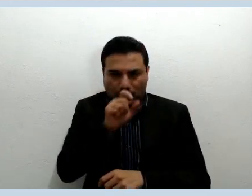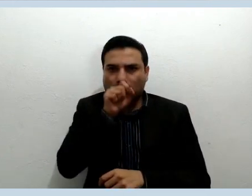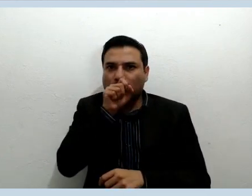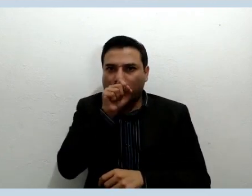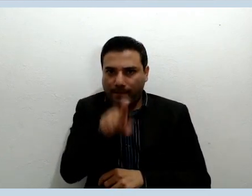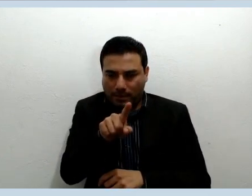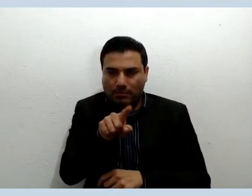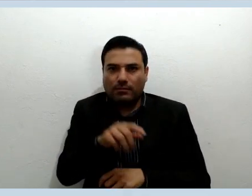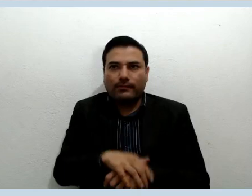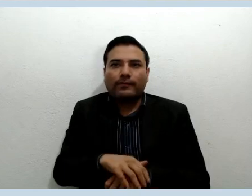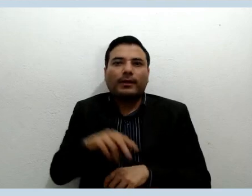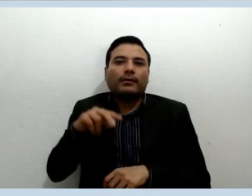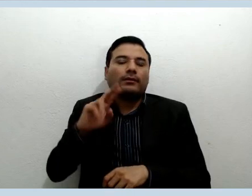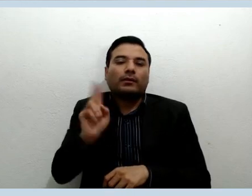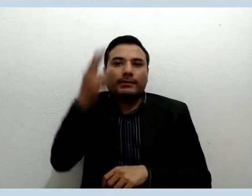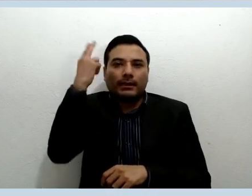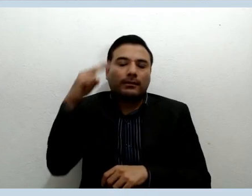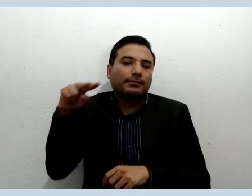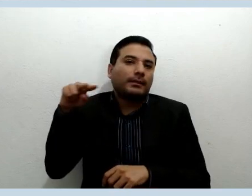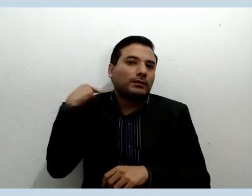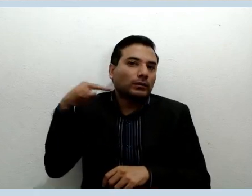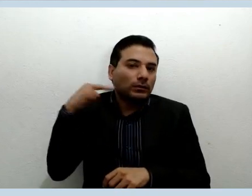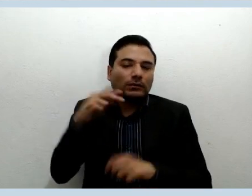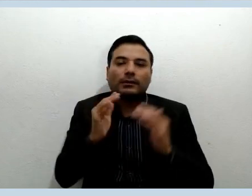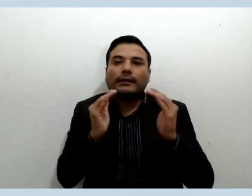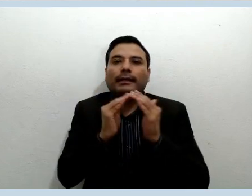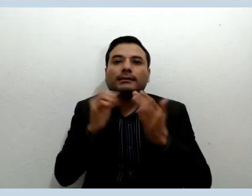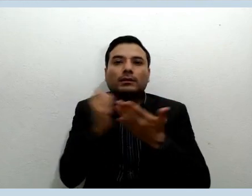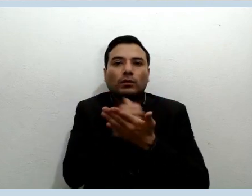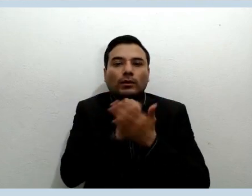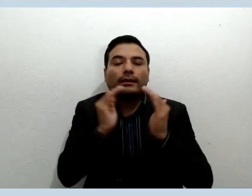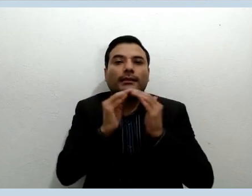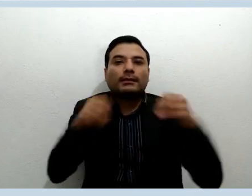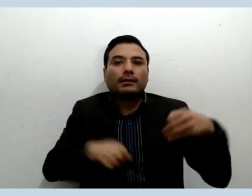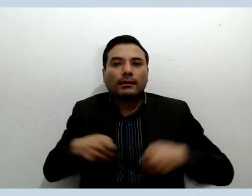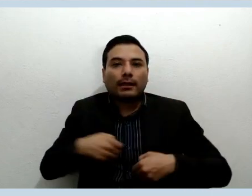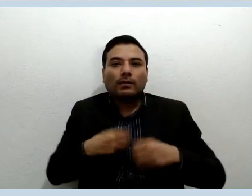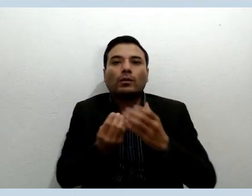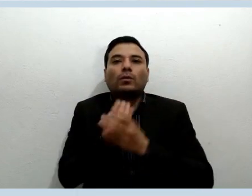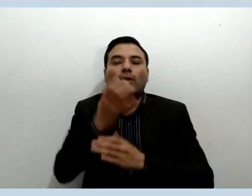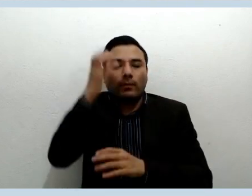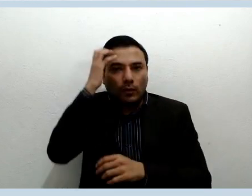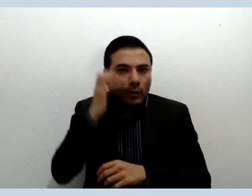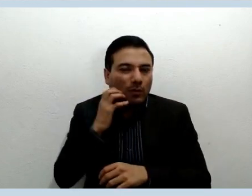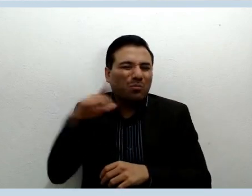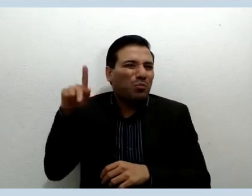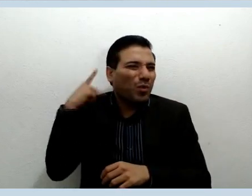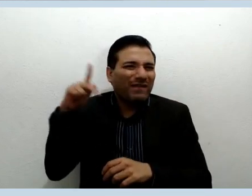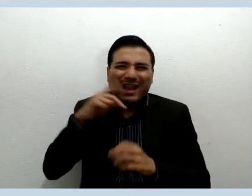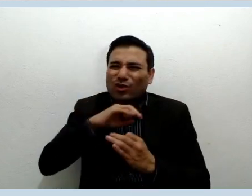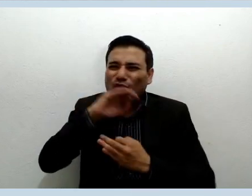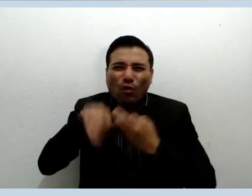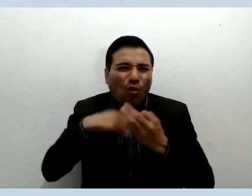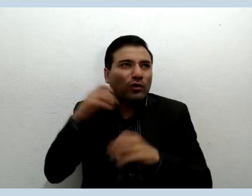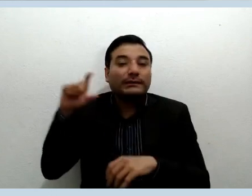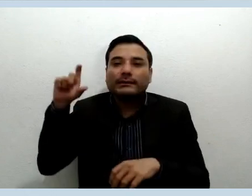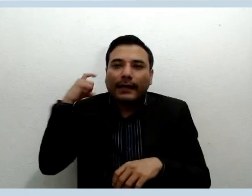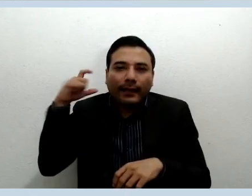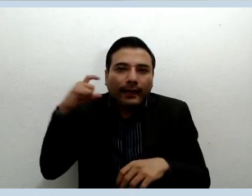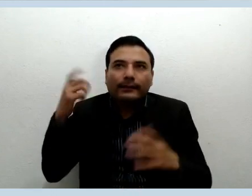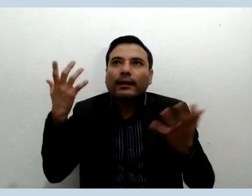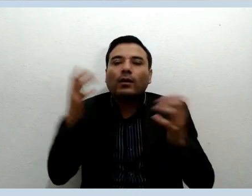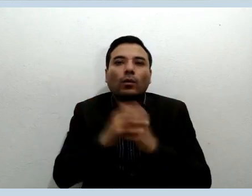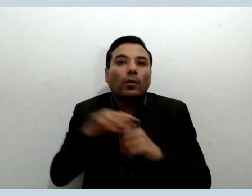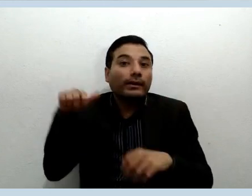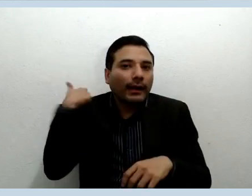la veracruzana casa azul casa del teatro Nuevo León Puebla en todas partes Querétaro en